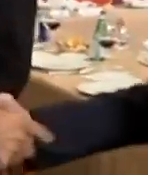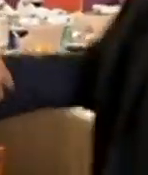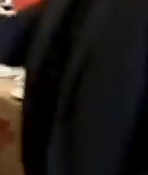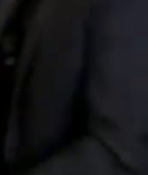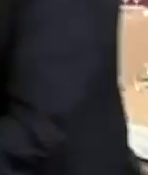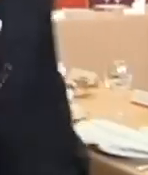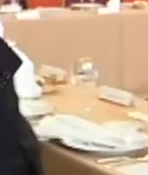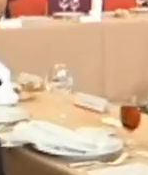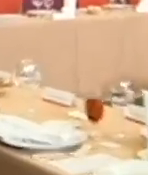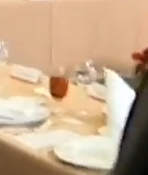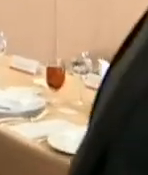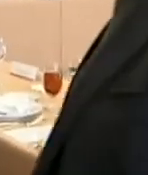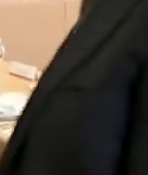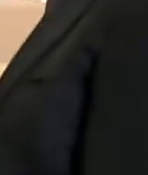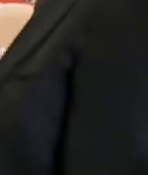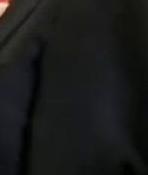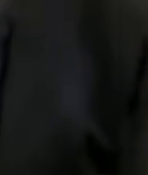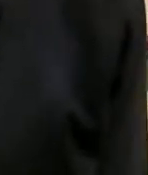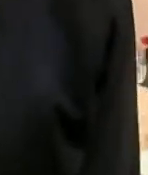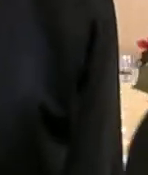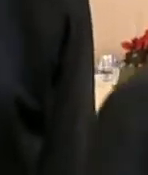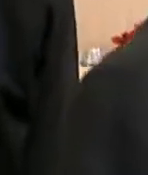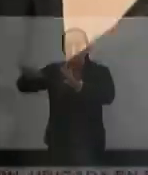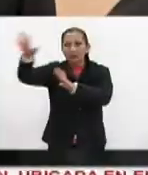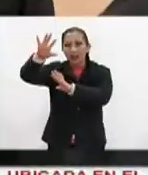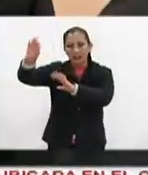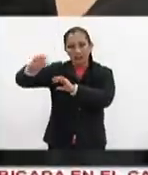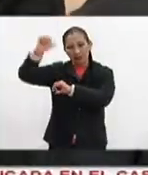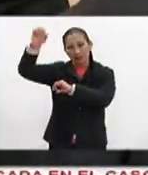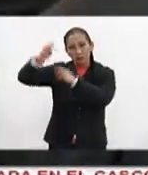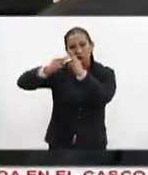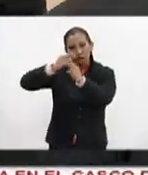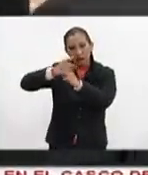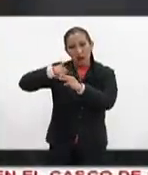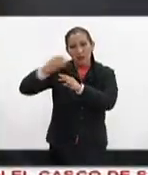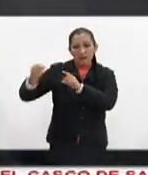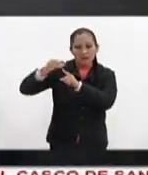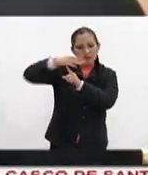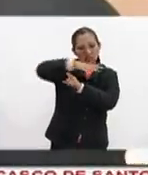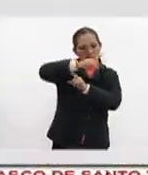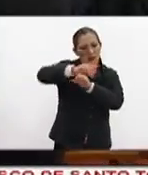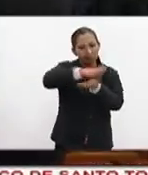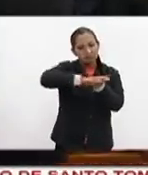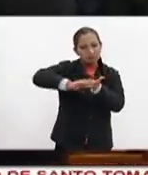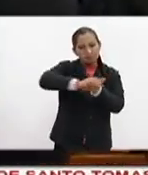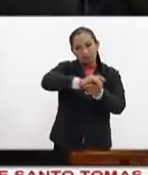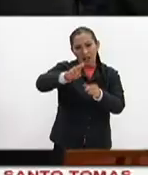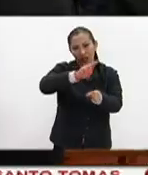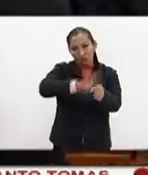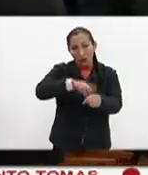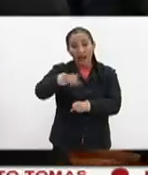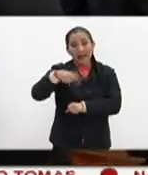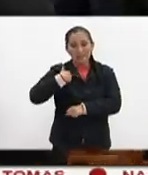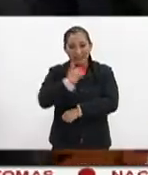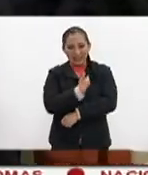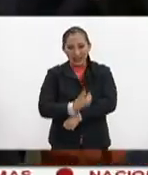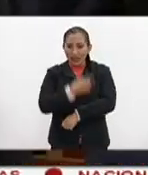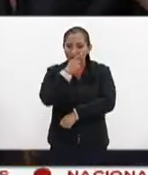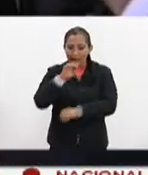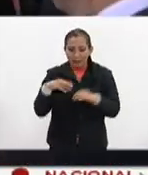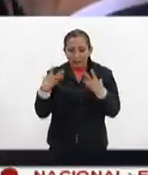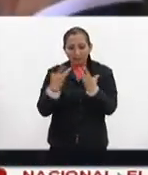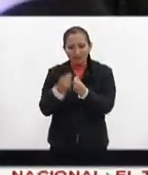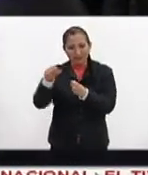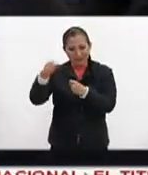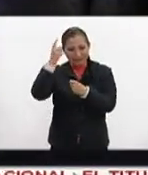retos, marcado por la incertidumbre generada por factores externos y el impacto de desastres naturales. El mandatario compartió